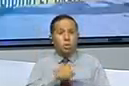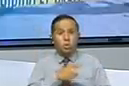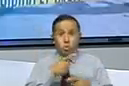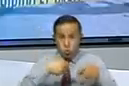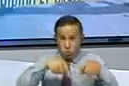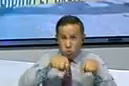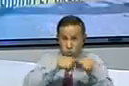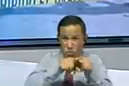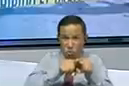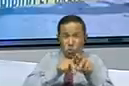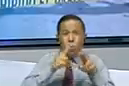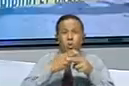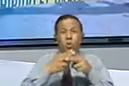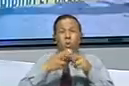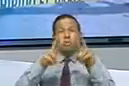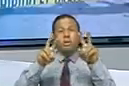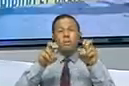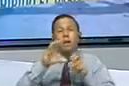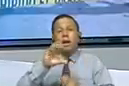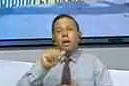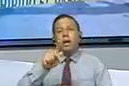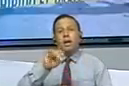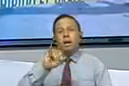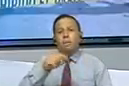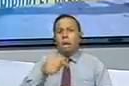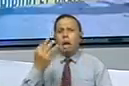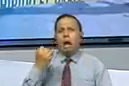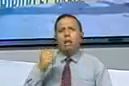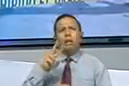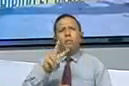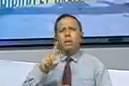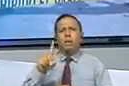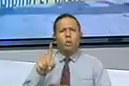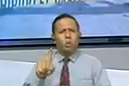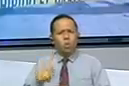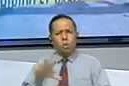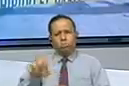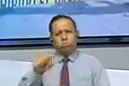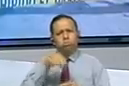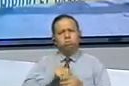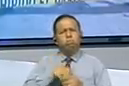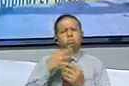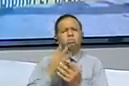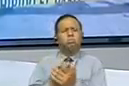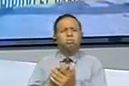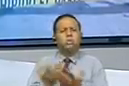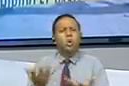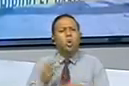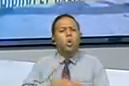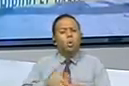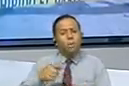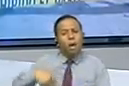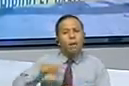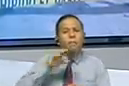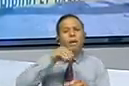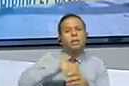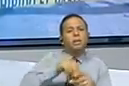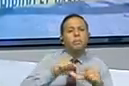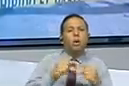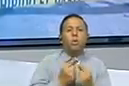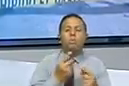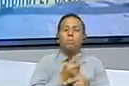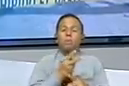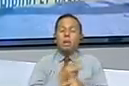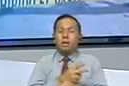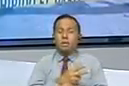El Capi, fue detenido el 7 de abril del 2021, acusado de pertenecer a una organización narcocriminal. La policía